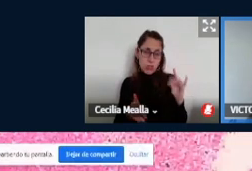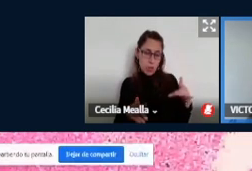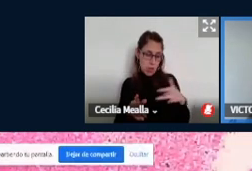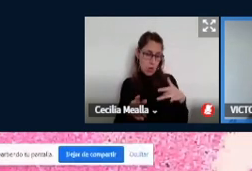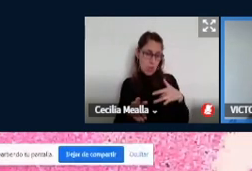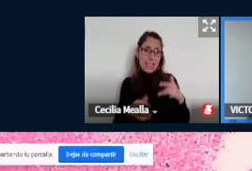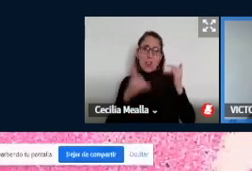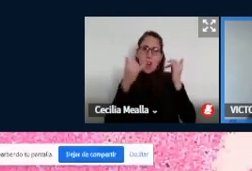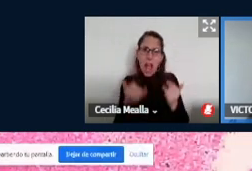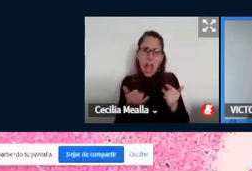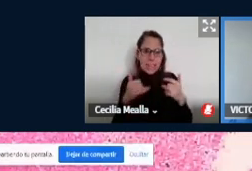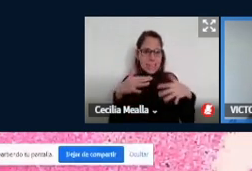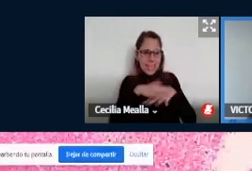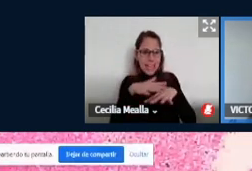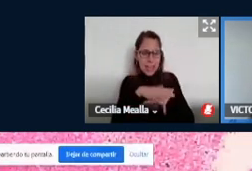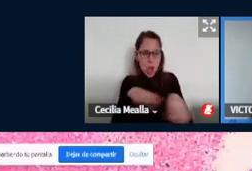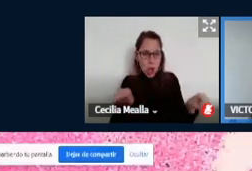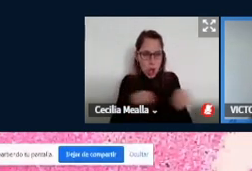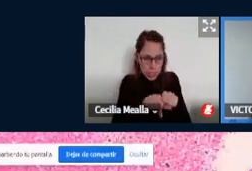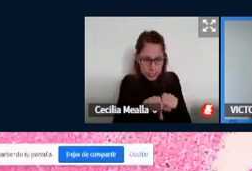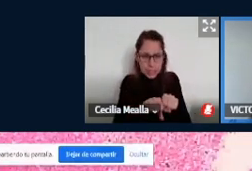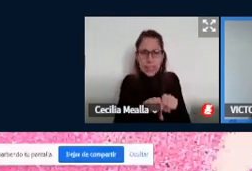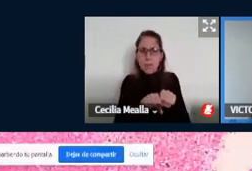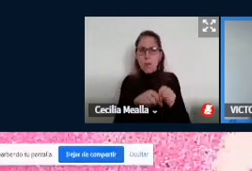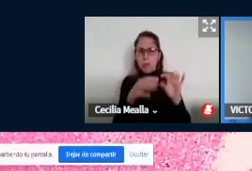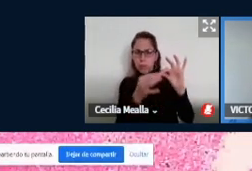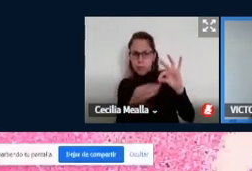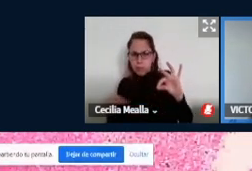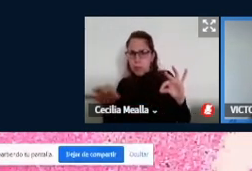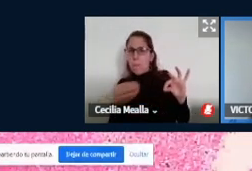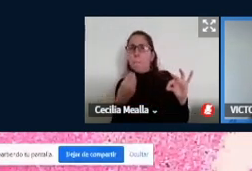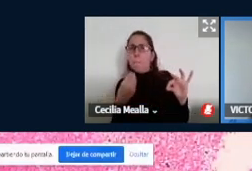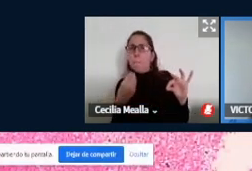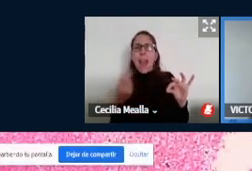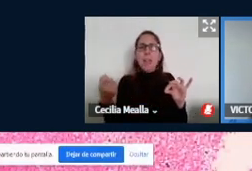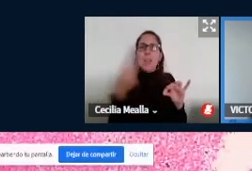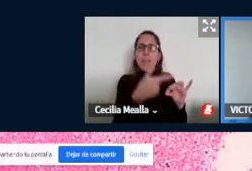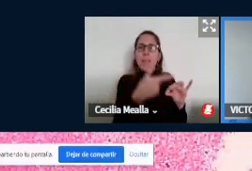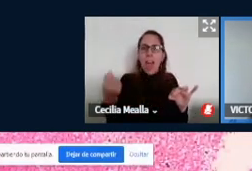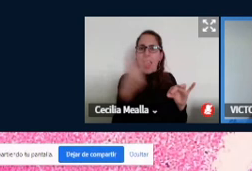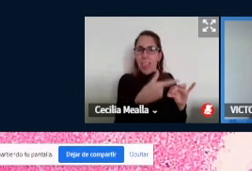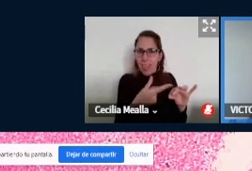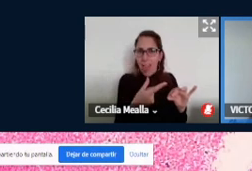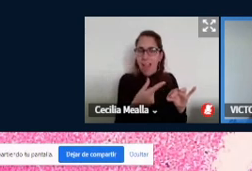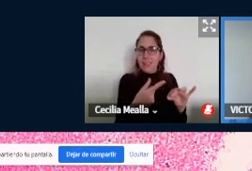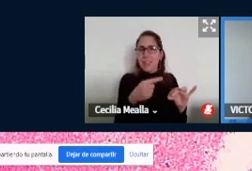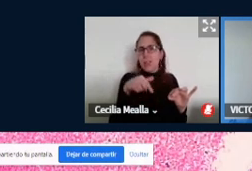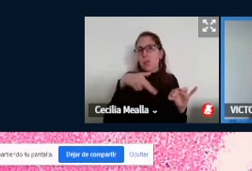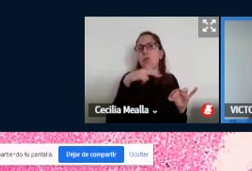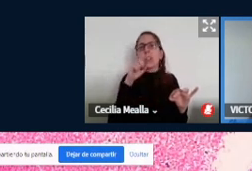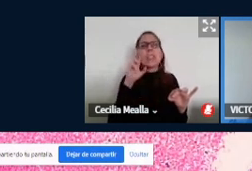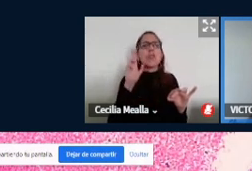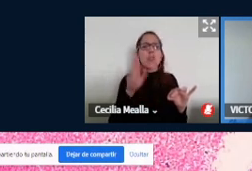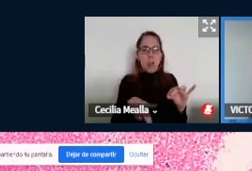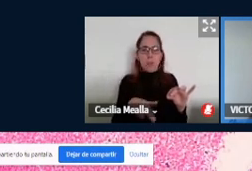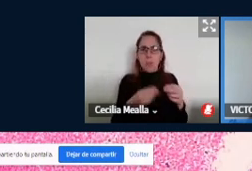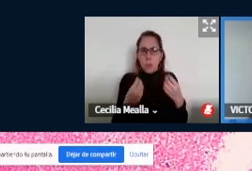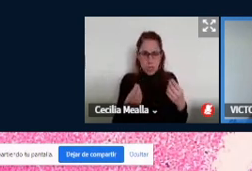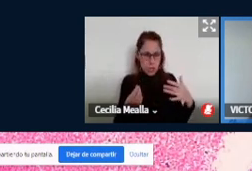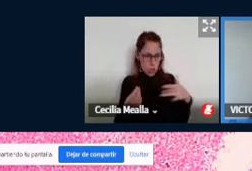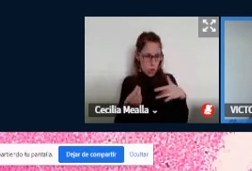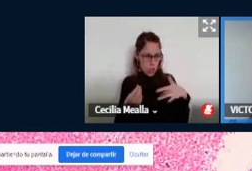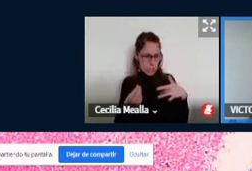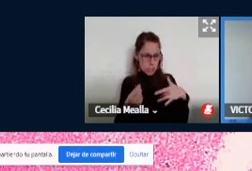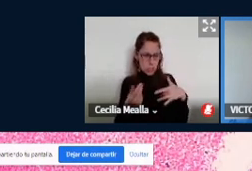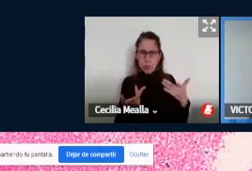con vasos sanguíneos que llegaban para dar el aporte nutricio, ¿sí? El corazón no se nutre desde las